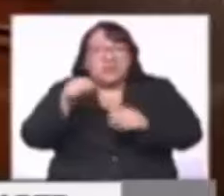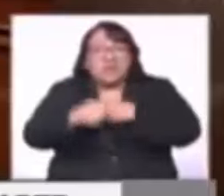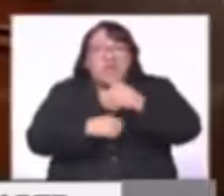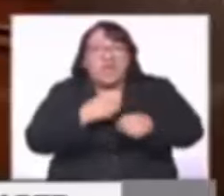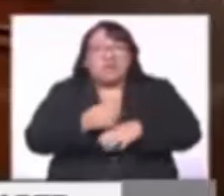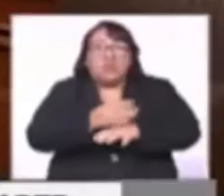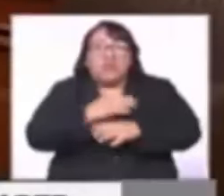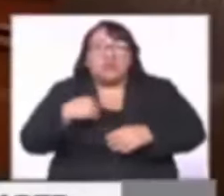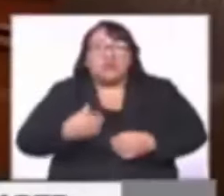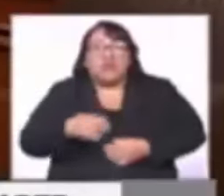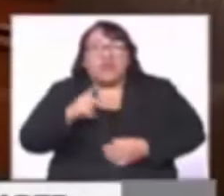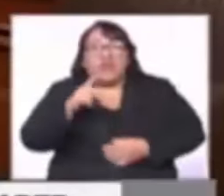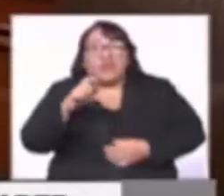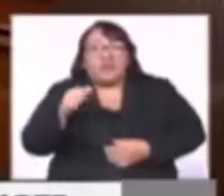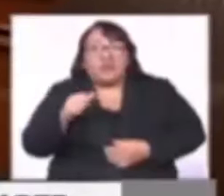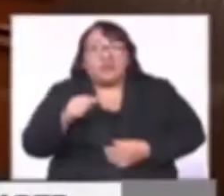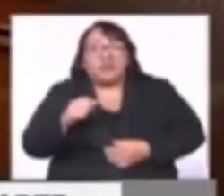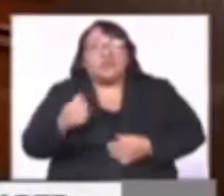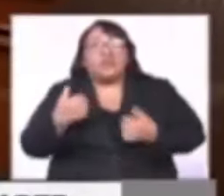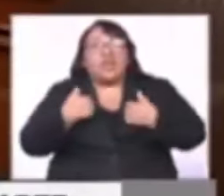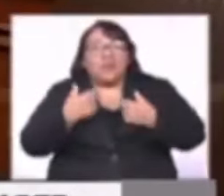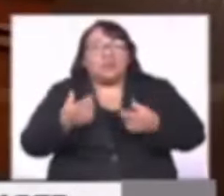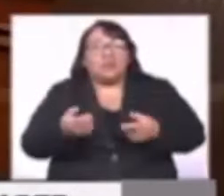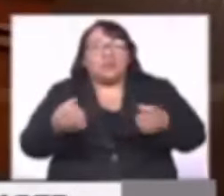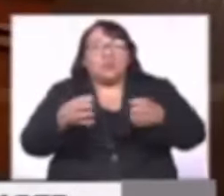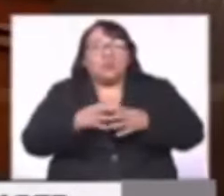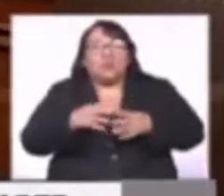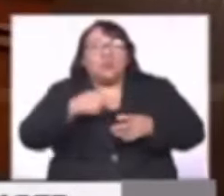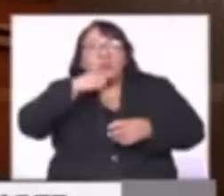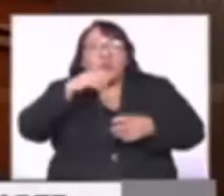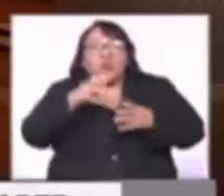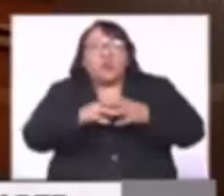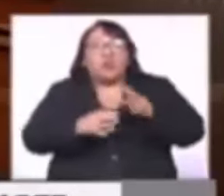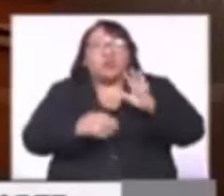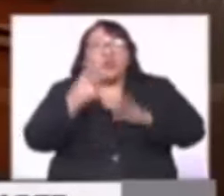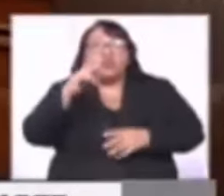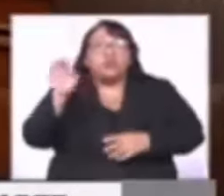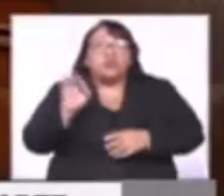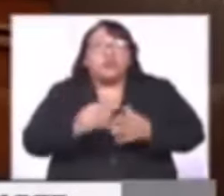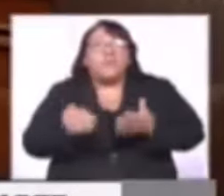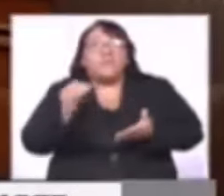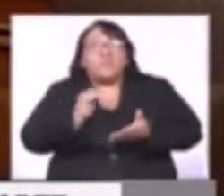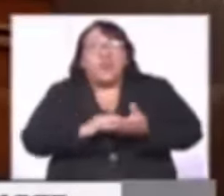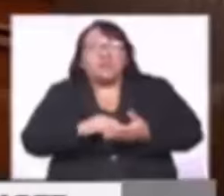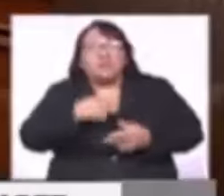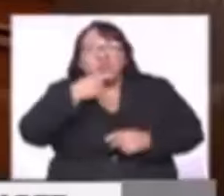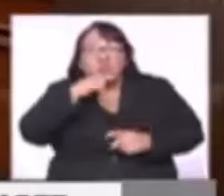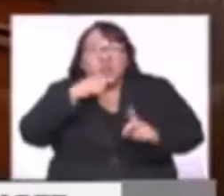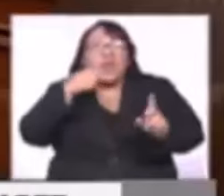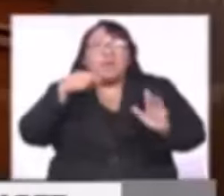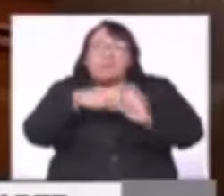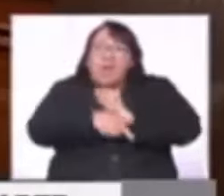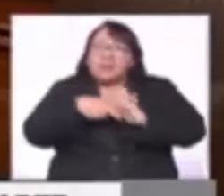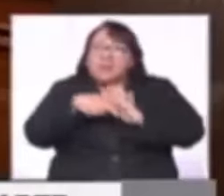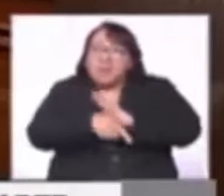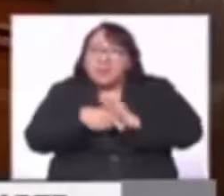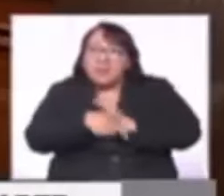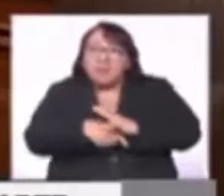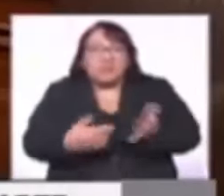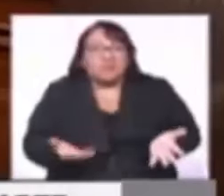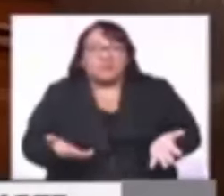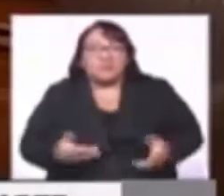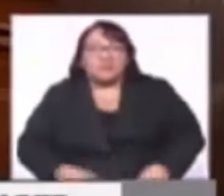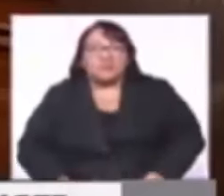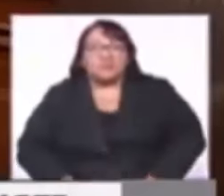de gestión de la señora Boluarte. Tenemos en el sector mujer 12% más de tasa de feminicidio, señor presidente. Y